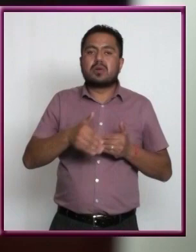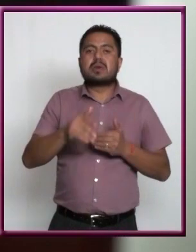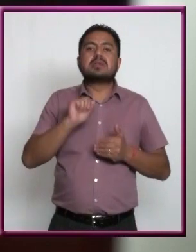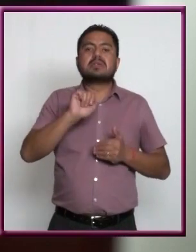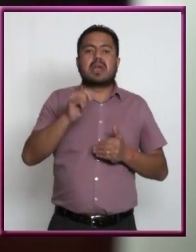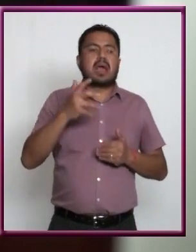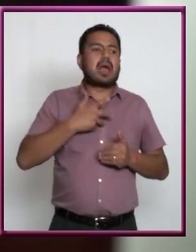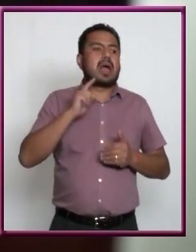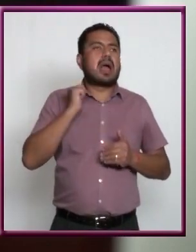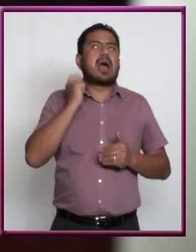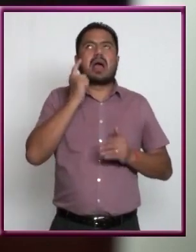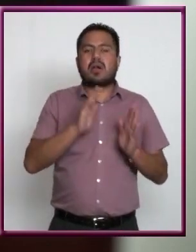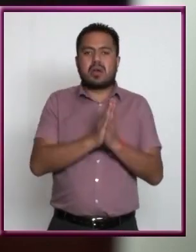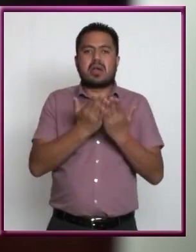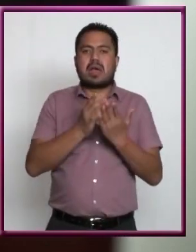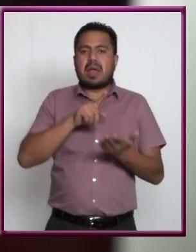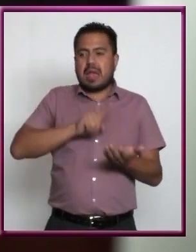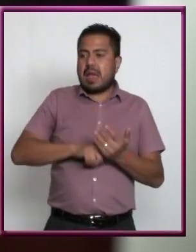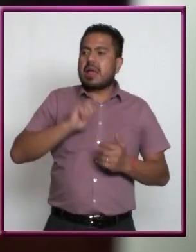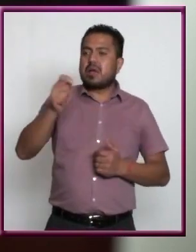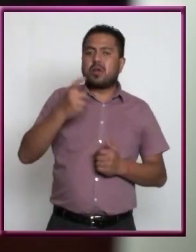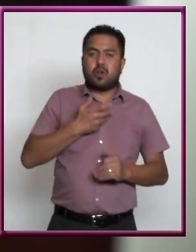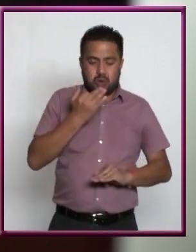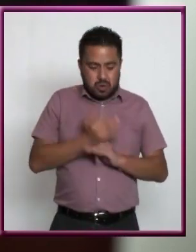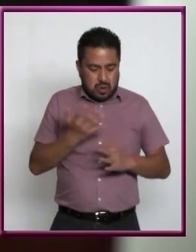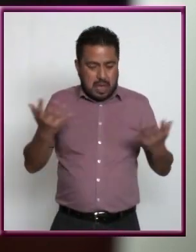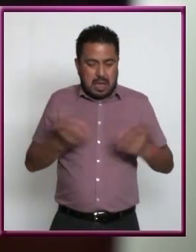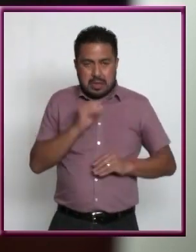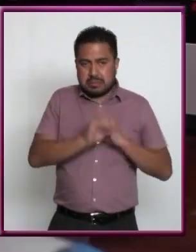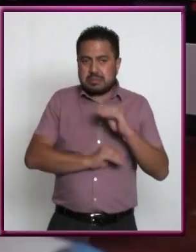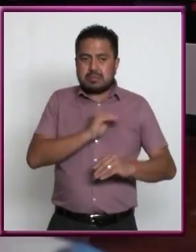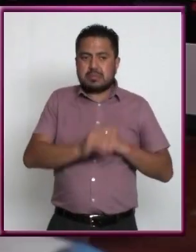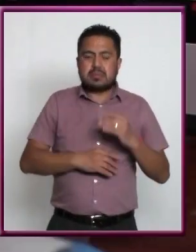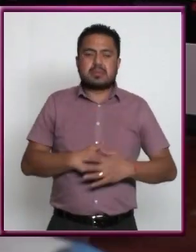hay algún libro que tengas ahí en proceso.